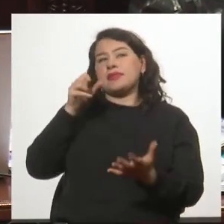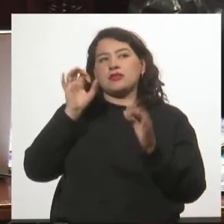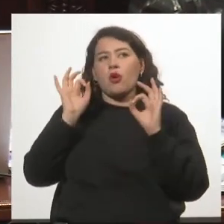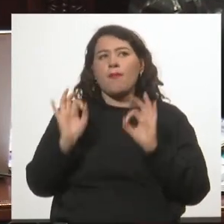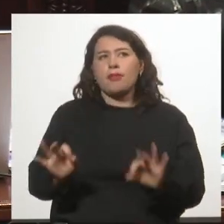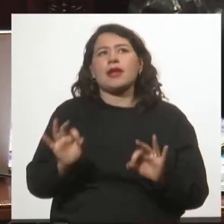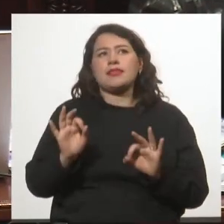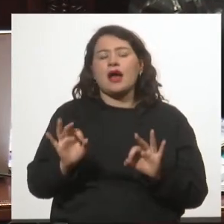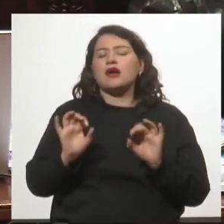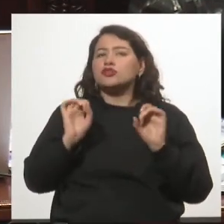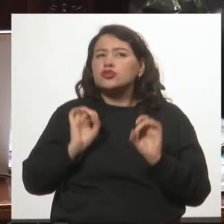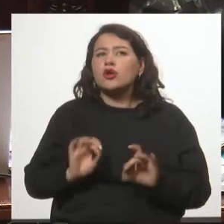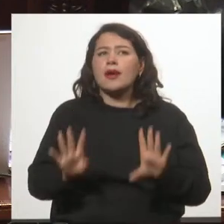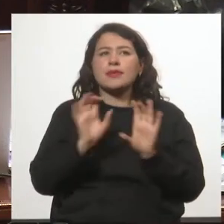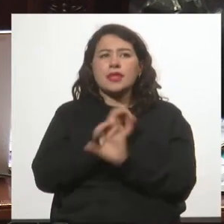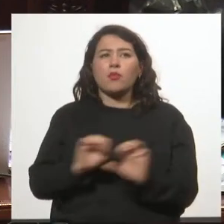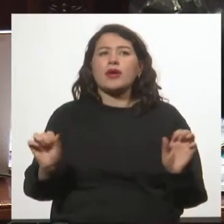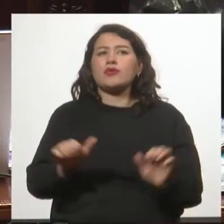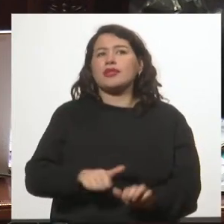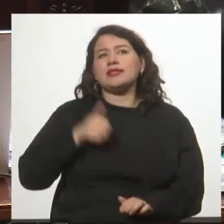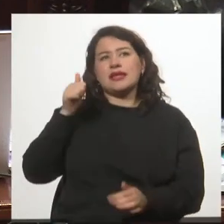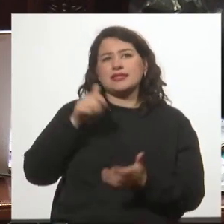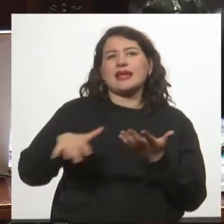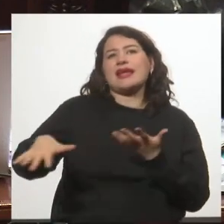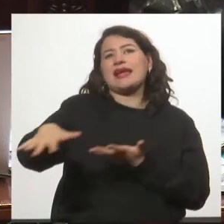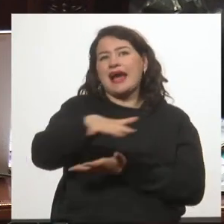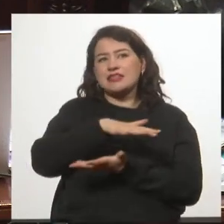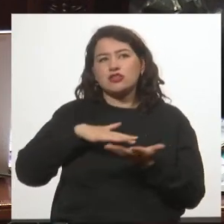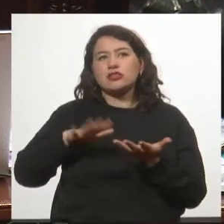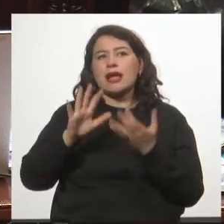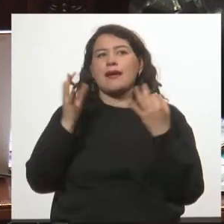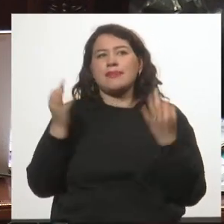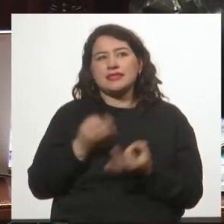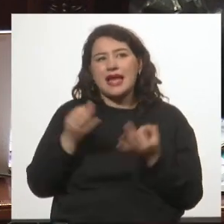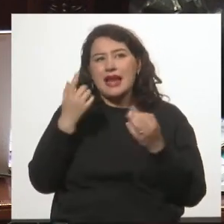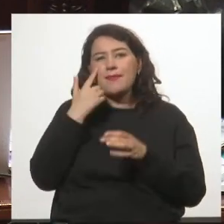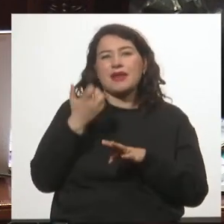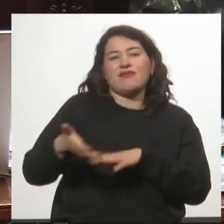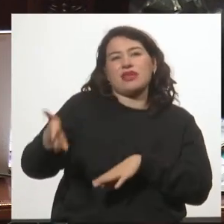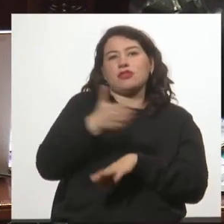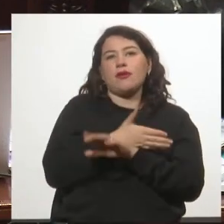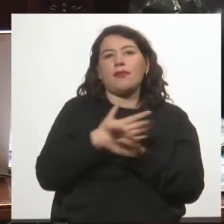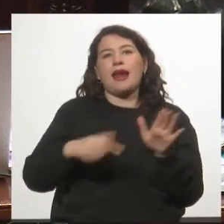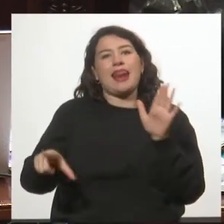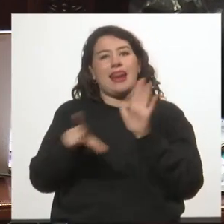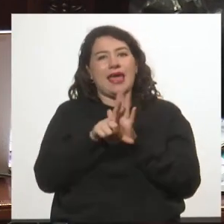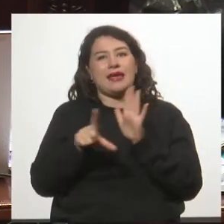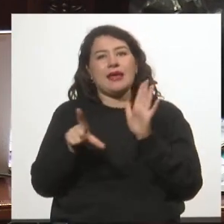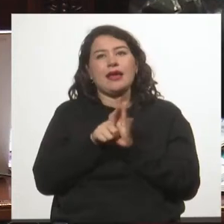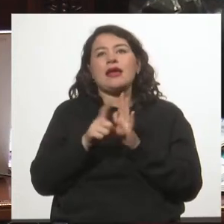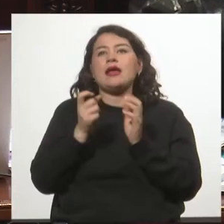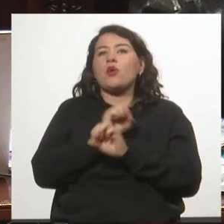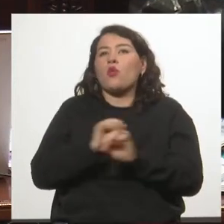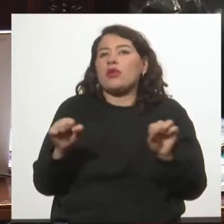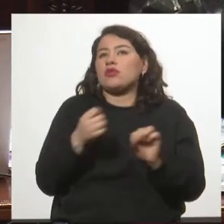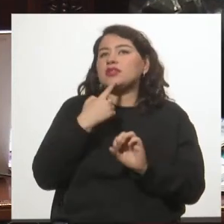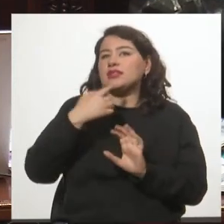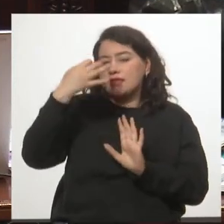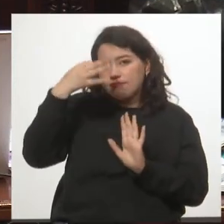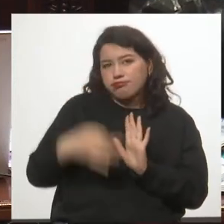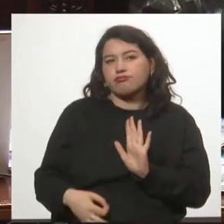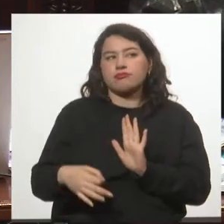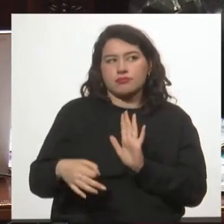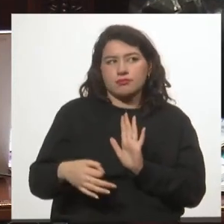que sólo puede utilizarse en aquellos casos taxativos previstos por la ley y cuando se acredite en forma fehaciente